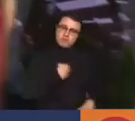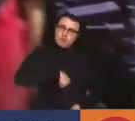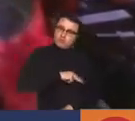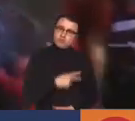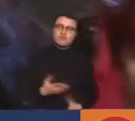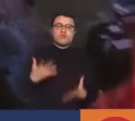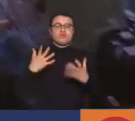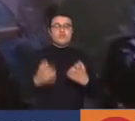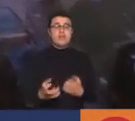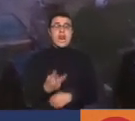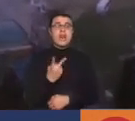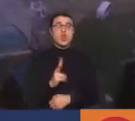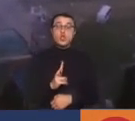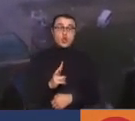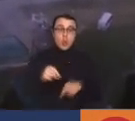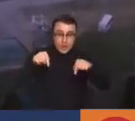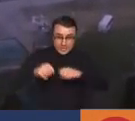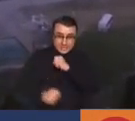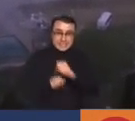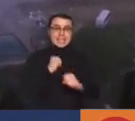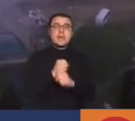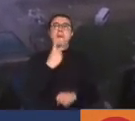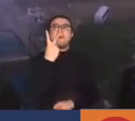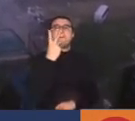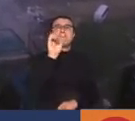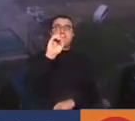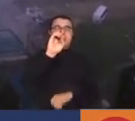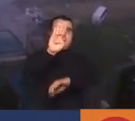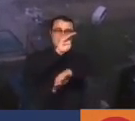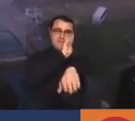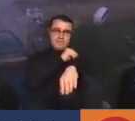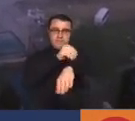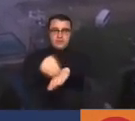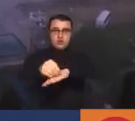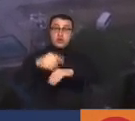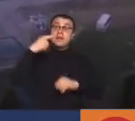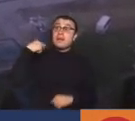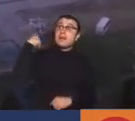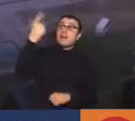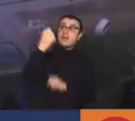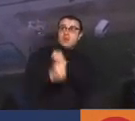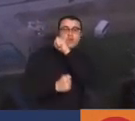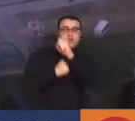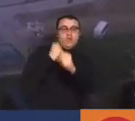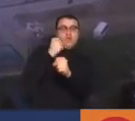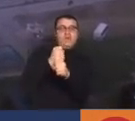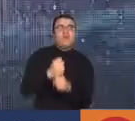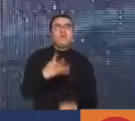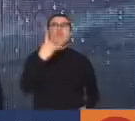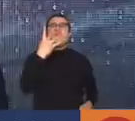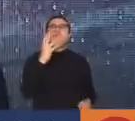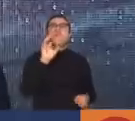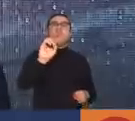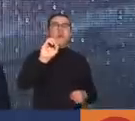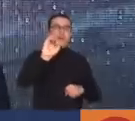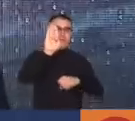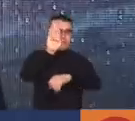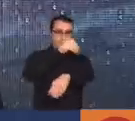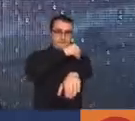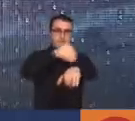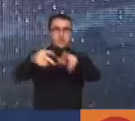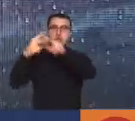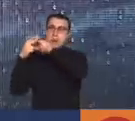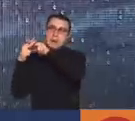a 20 billones este año y el año entrante saltará 40 billones para la